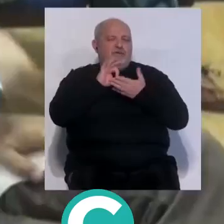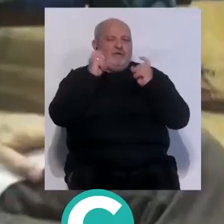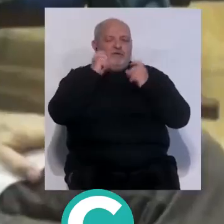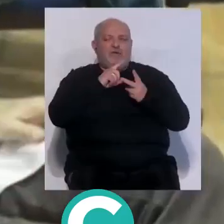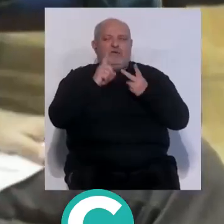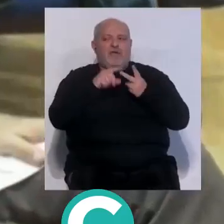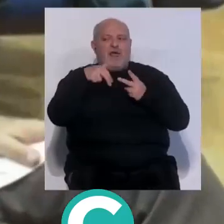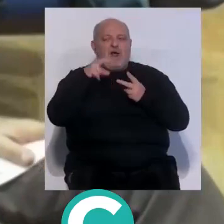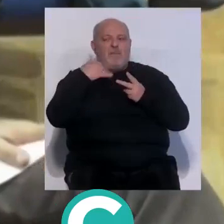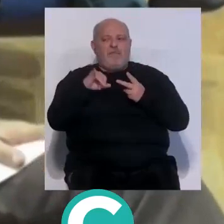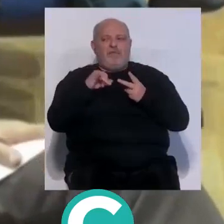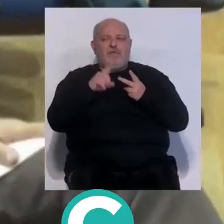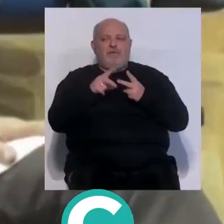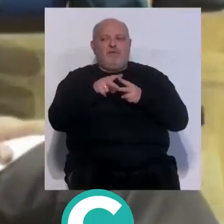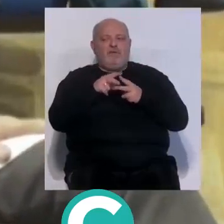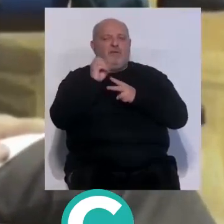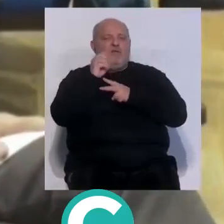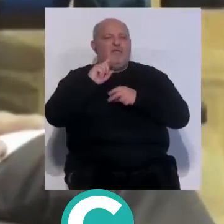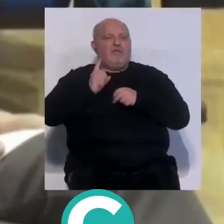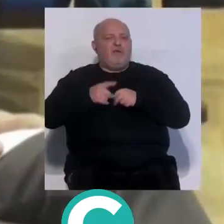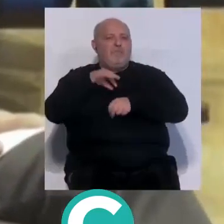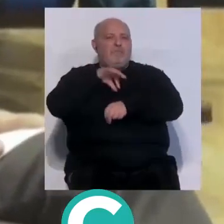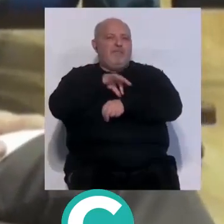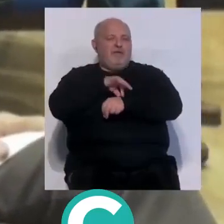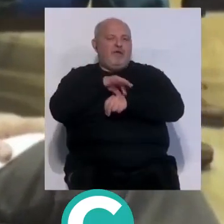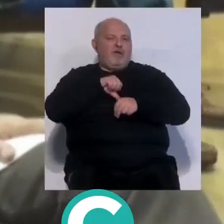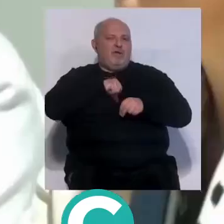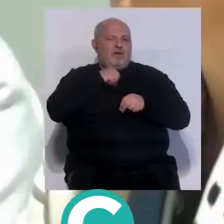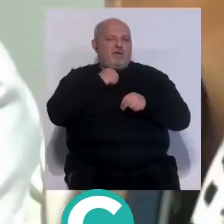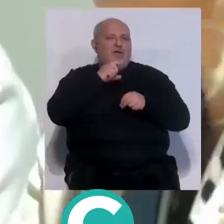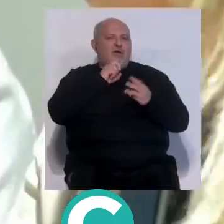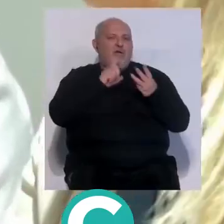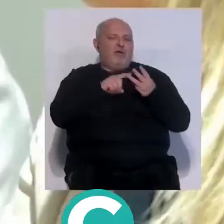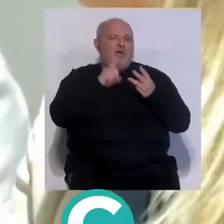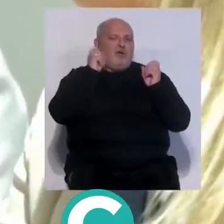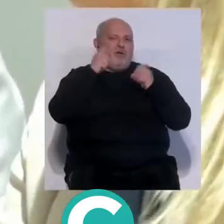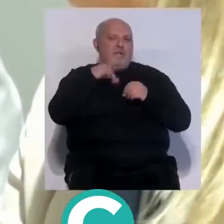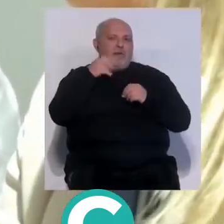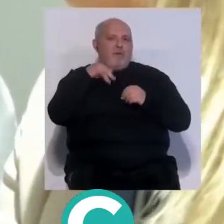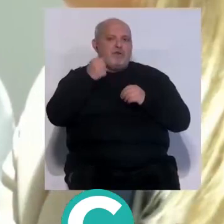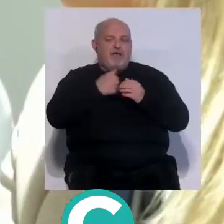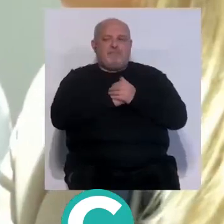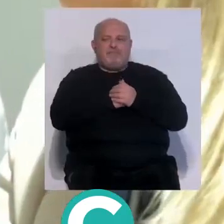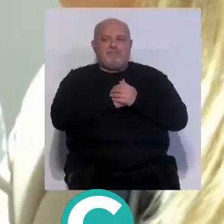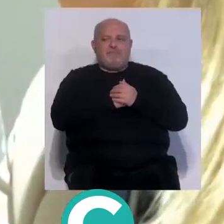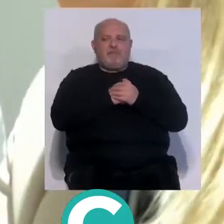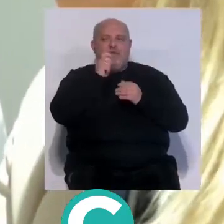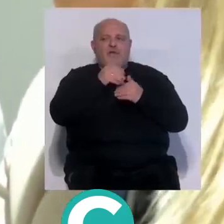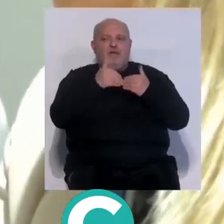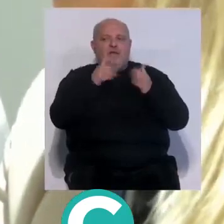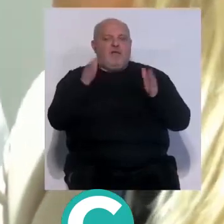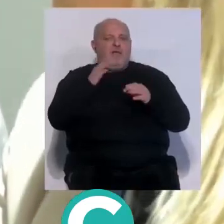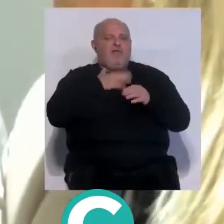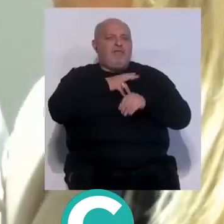Neurología, y Ana Gómez, junto con el director médico del hospital y también neurólogo Miguel Moya. Ha sido inaugurada por